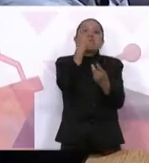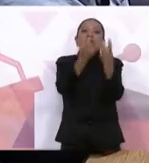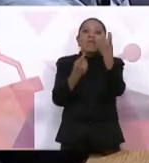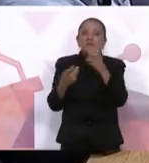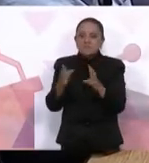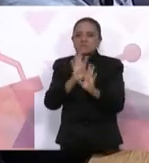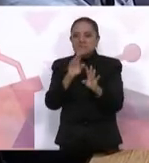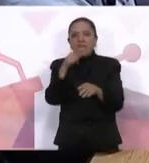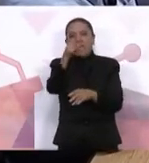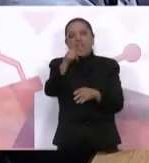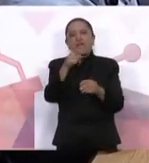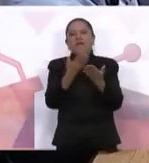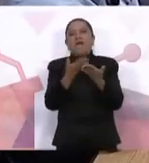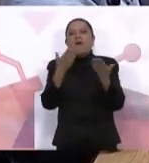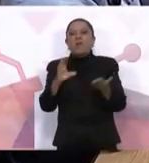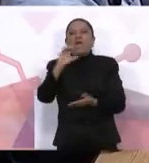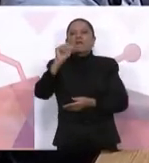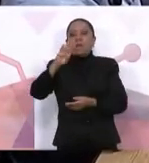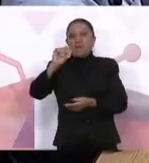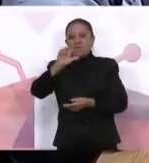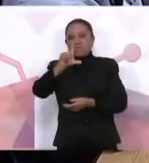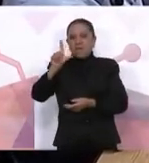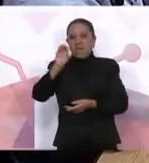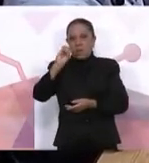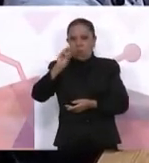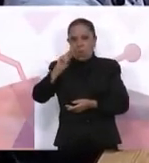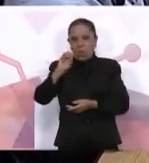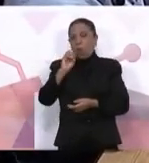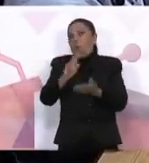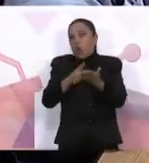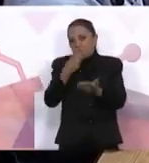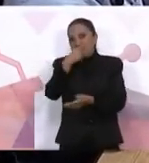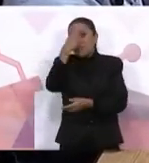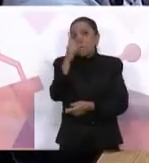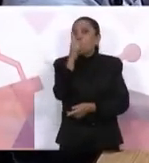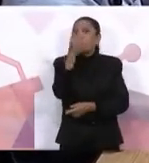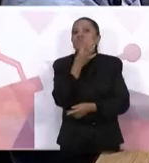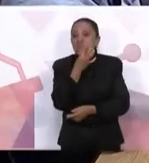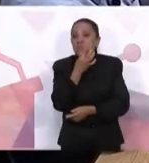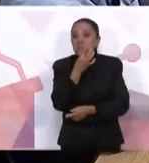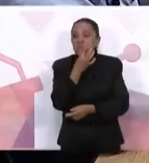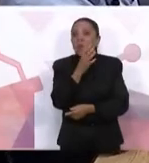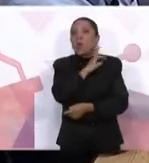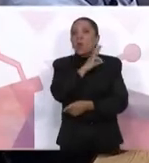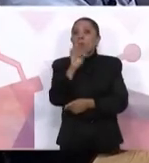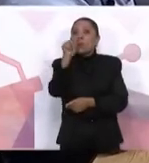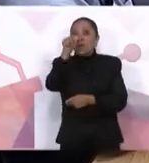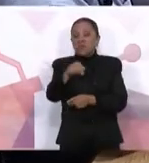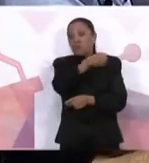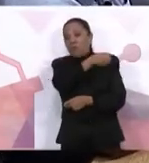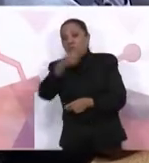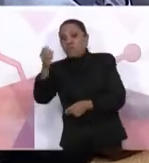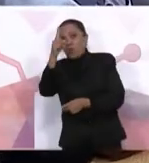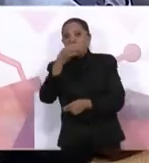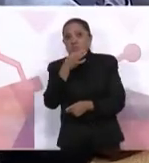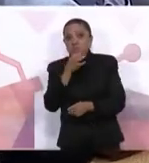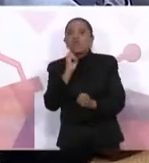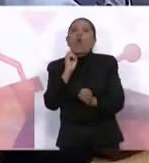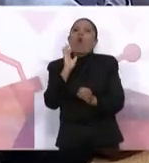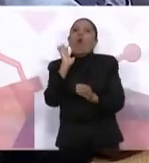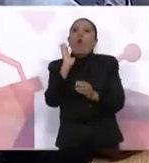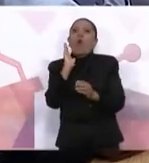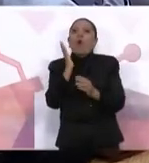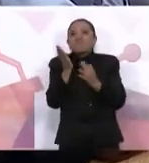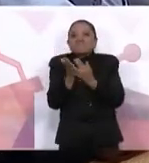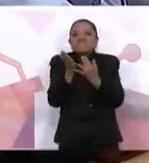acción nacional y ms le reitero tiene este do minuto global corre puede utilizar de una sola oportunidad hoy lo administra ver si lo administra muy bien bueno tuve